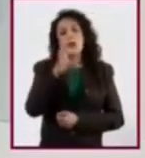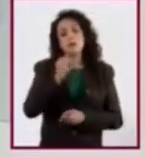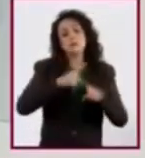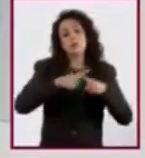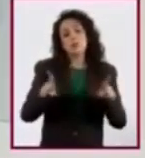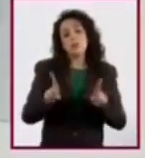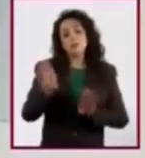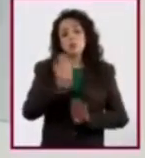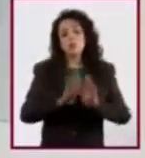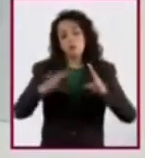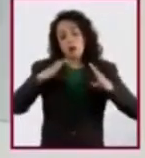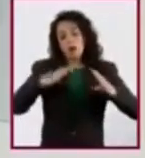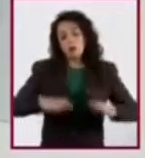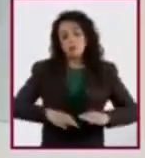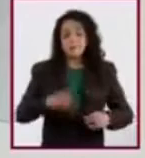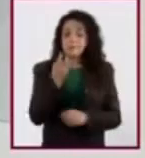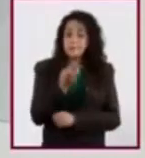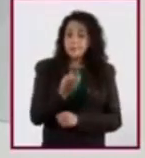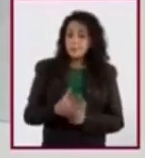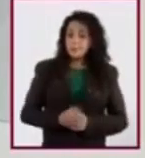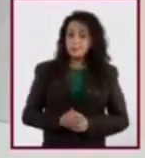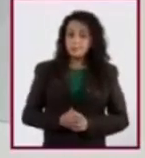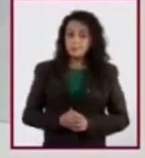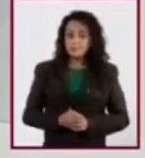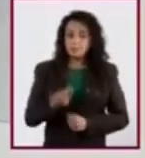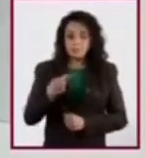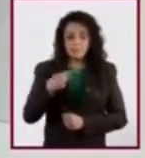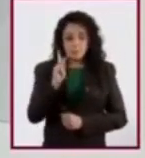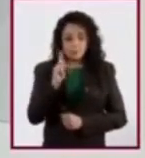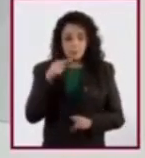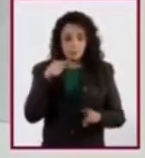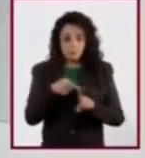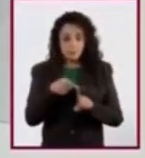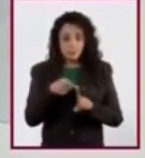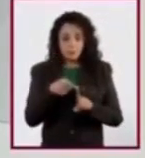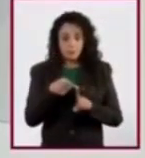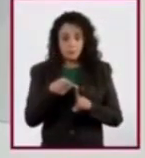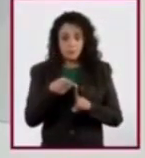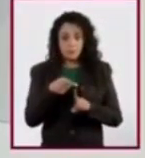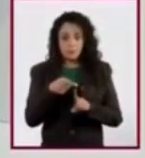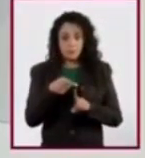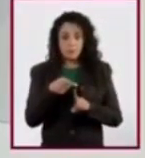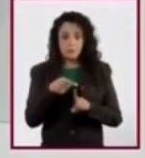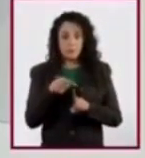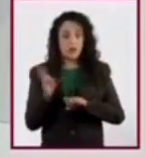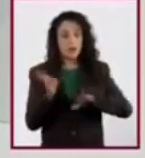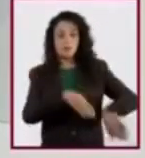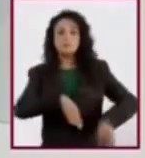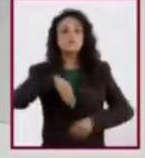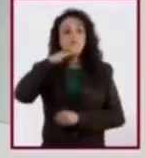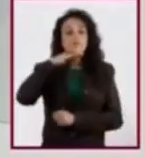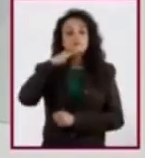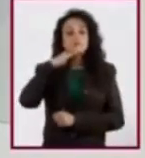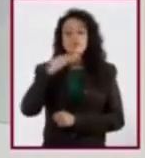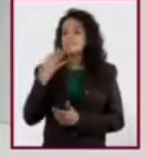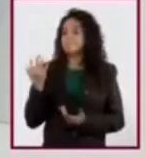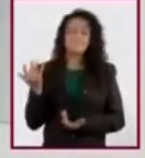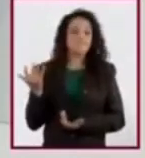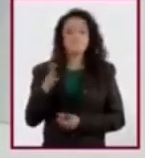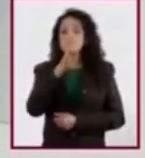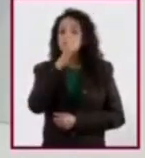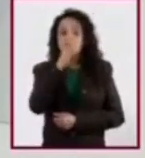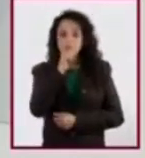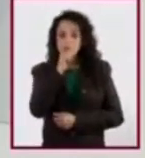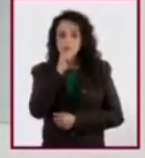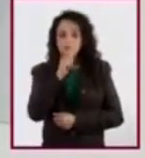biológicas. Por supuesto, tampoco se trata de negar dichas diferencias, no obstante, por ninguna circunstancia,